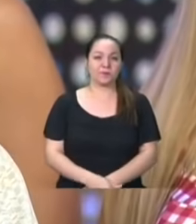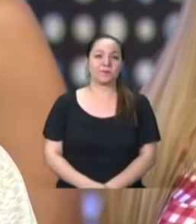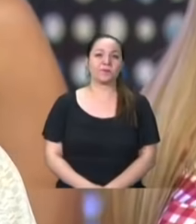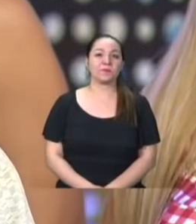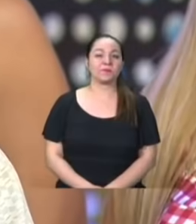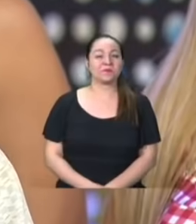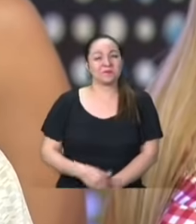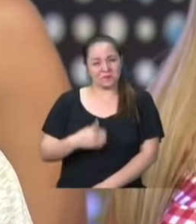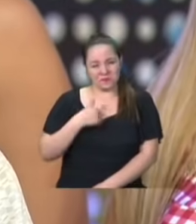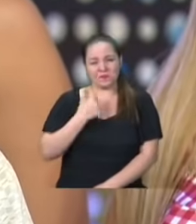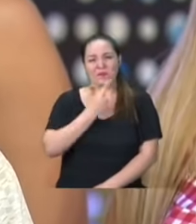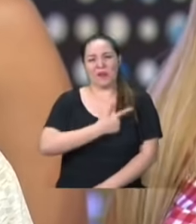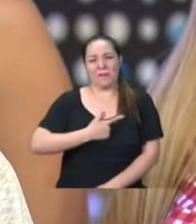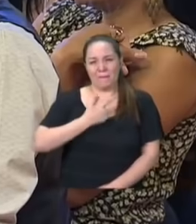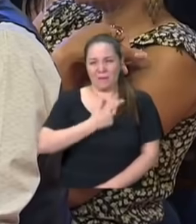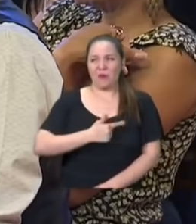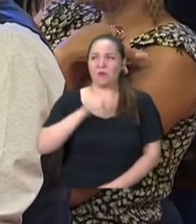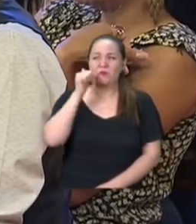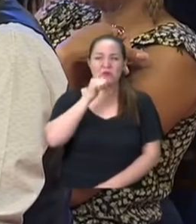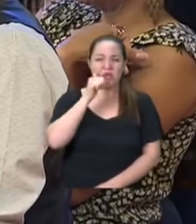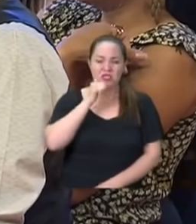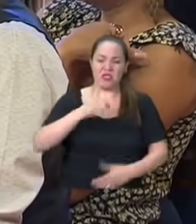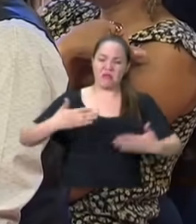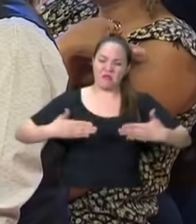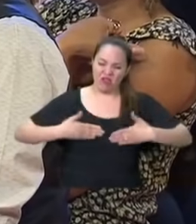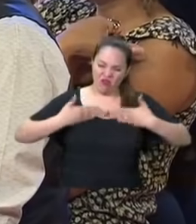Porque me gusta decir las cosas de frente y sin rodeos.